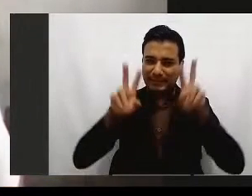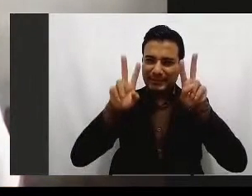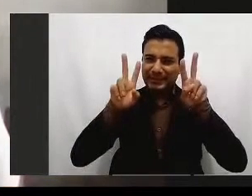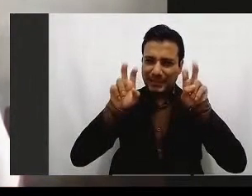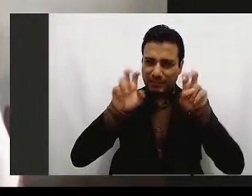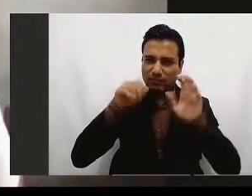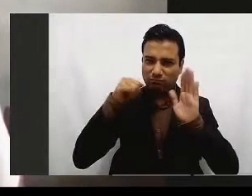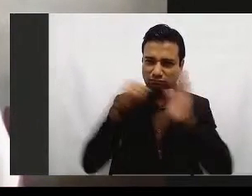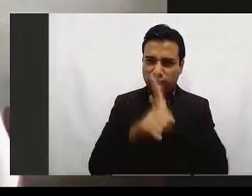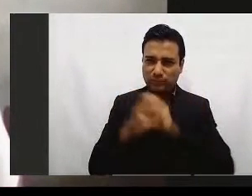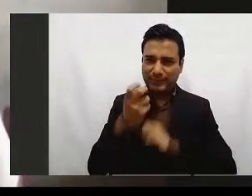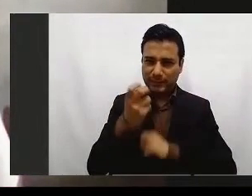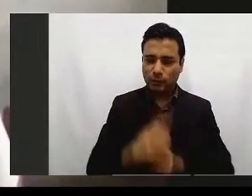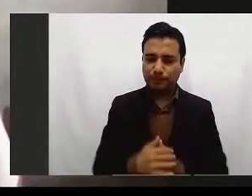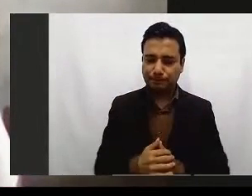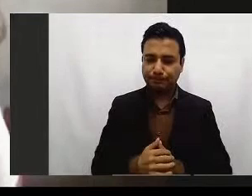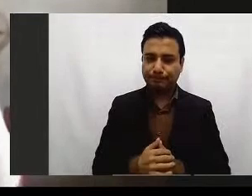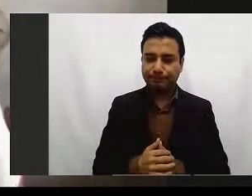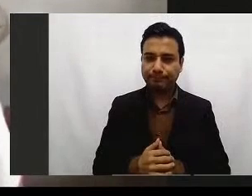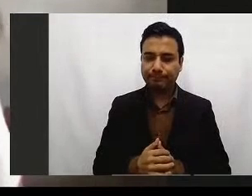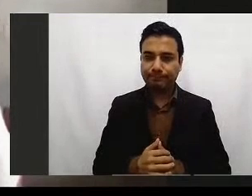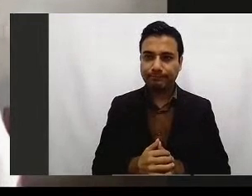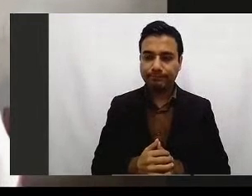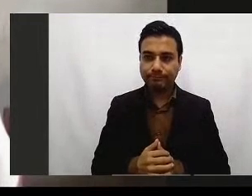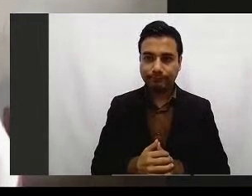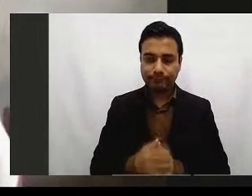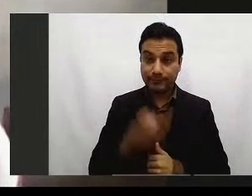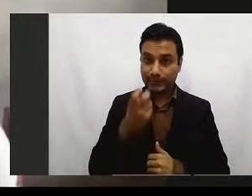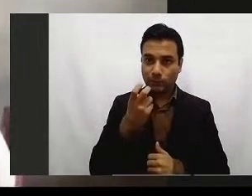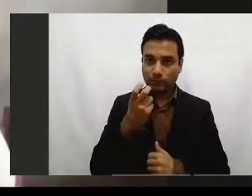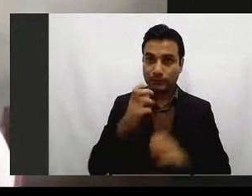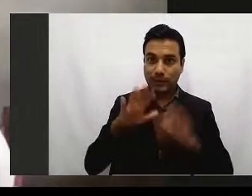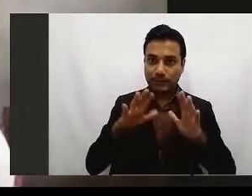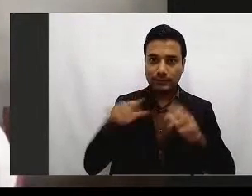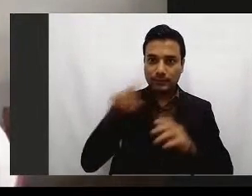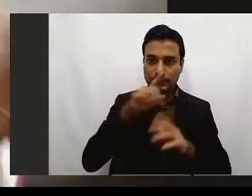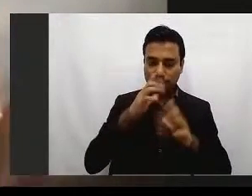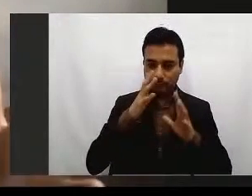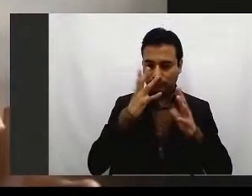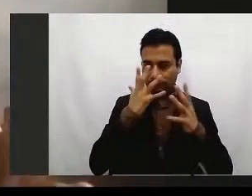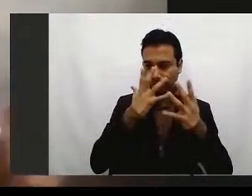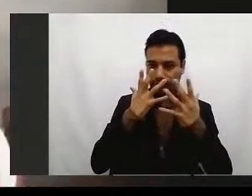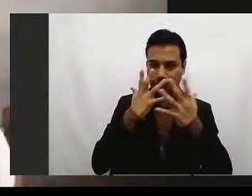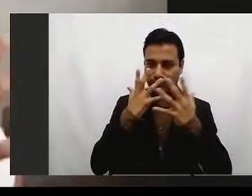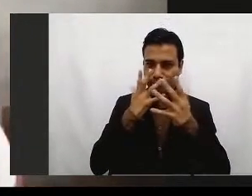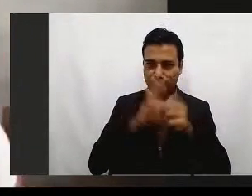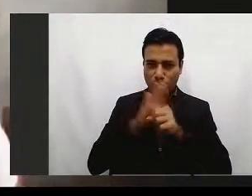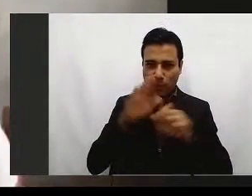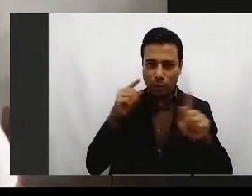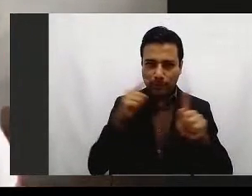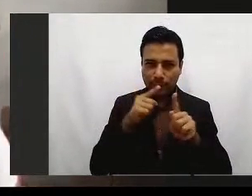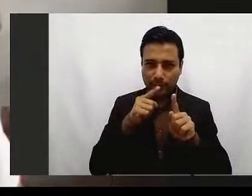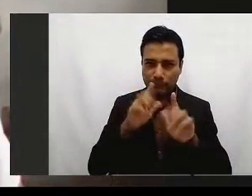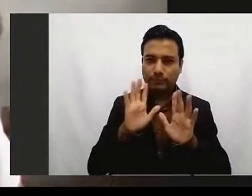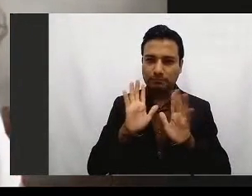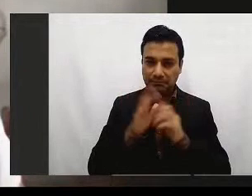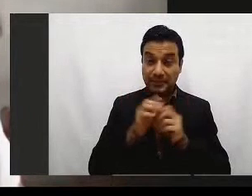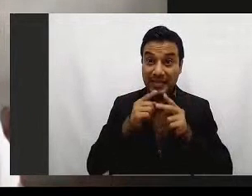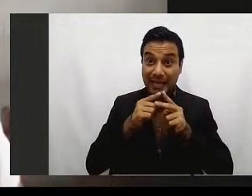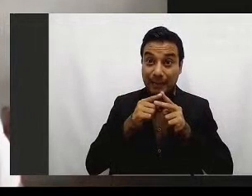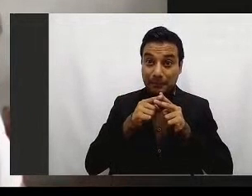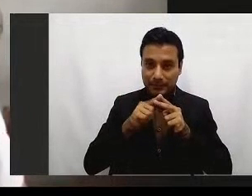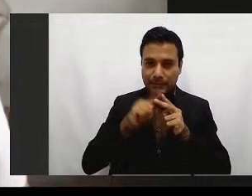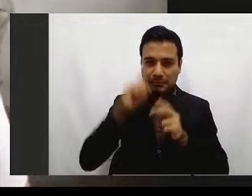¿no? Entonces, esta línea borrosa y de repente tratar de llegar a algo claro, bueno, no siempre fue así en el principio, pero me